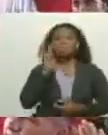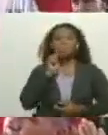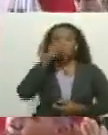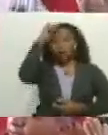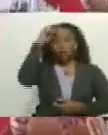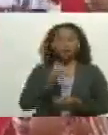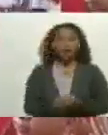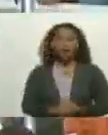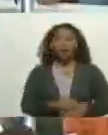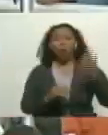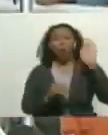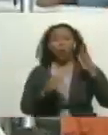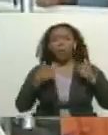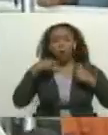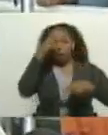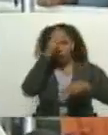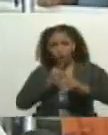Juro por mi honor.